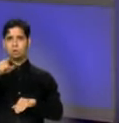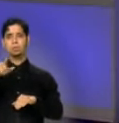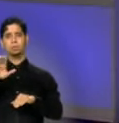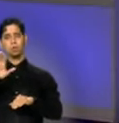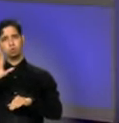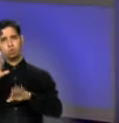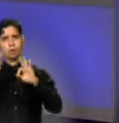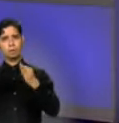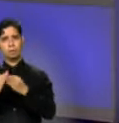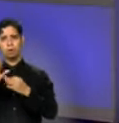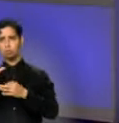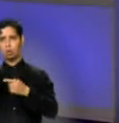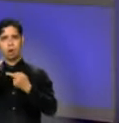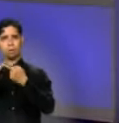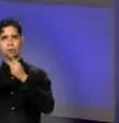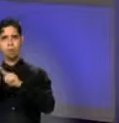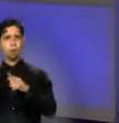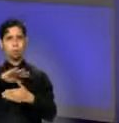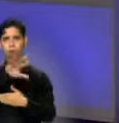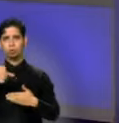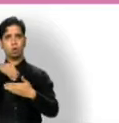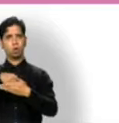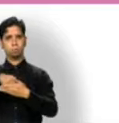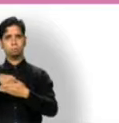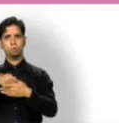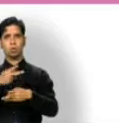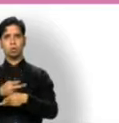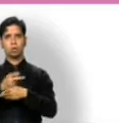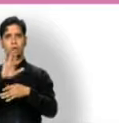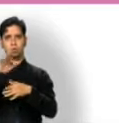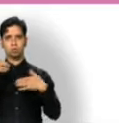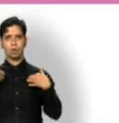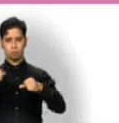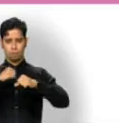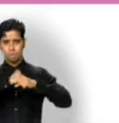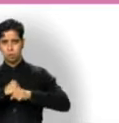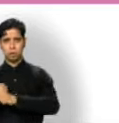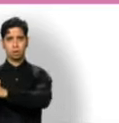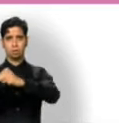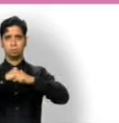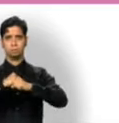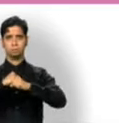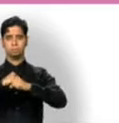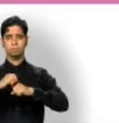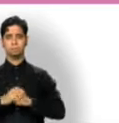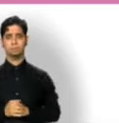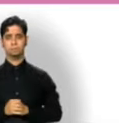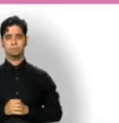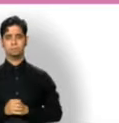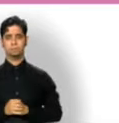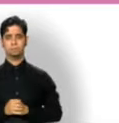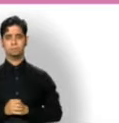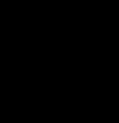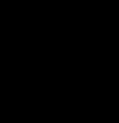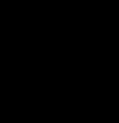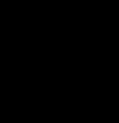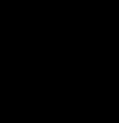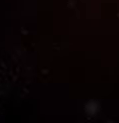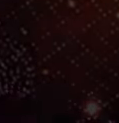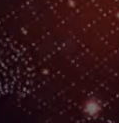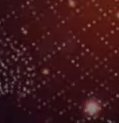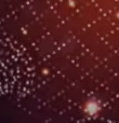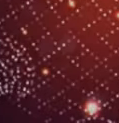tu familia, por tus amigos. Hazlo por todos. Cuida tu salud. Protege a los tuyos.